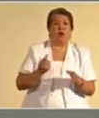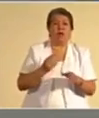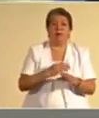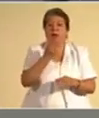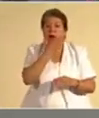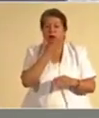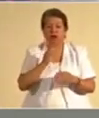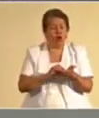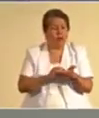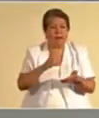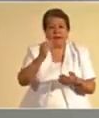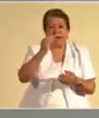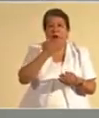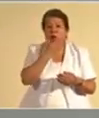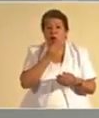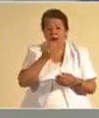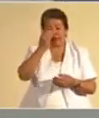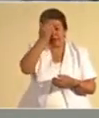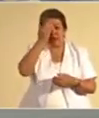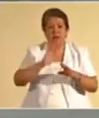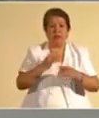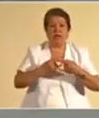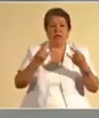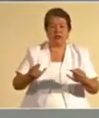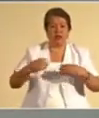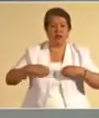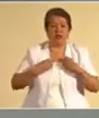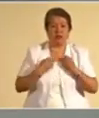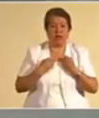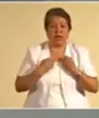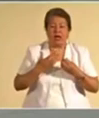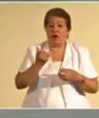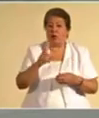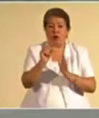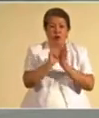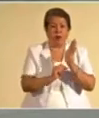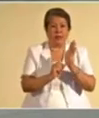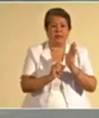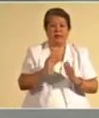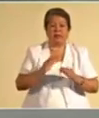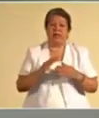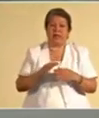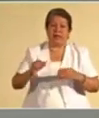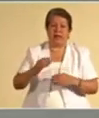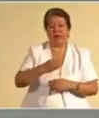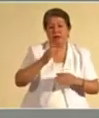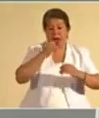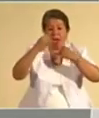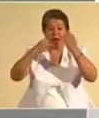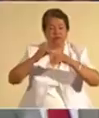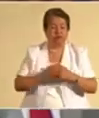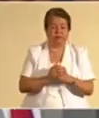hombre se le conoce por la historia de una vida, por toda su vida y no por un mes de campaña. Su tiempo, candidato, se agotó. Muchas